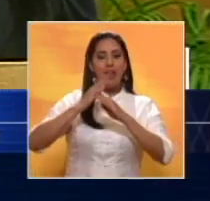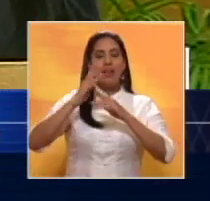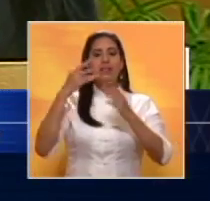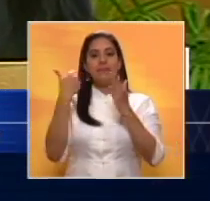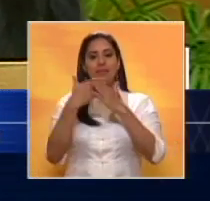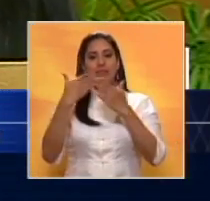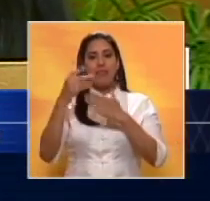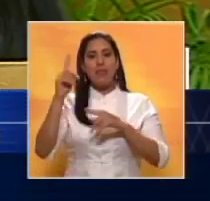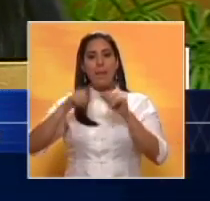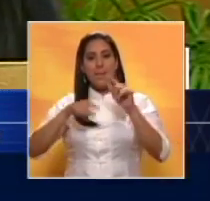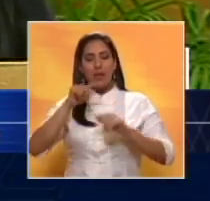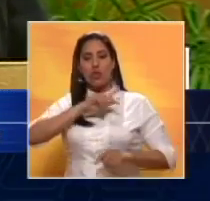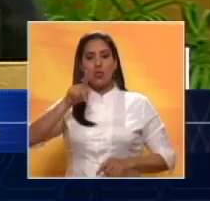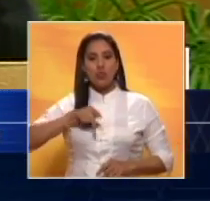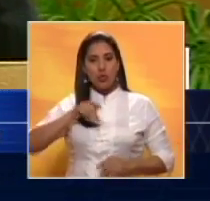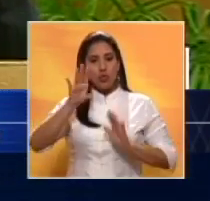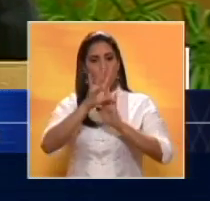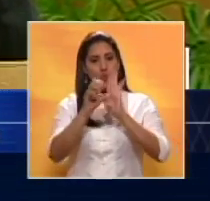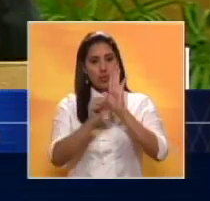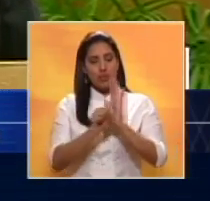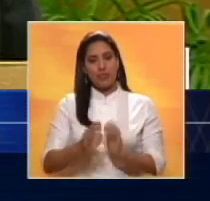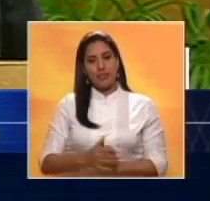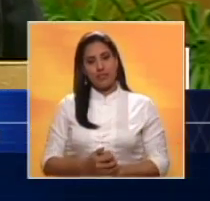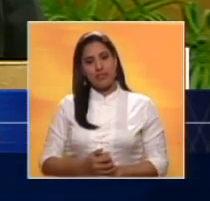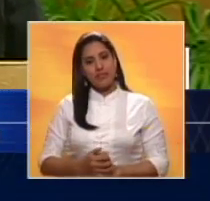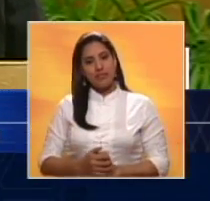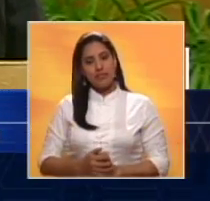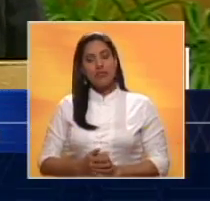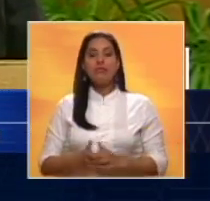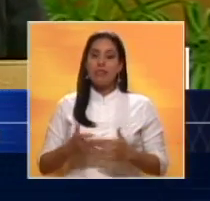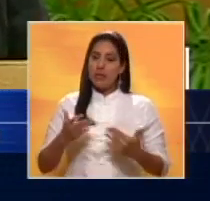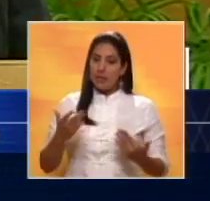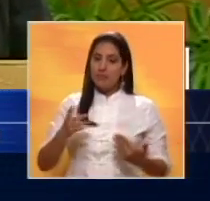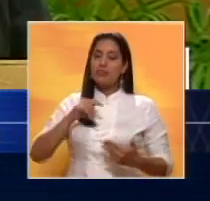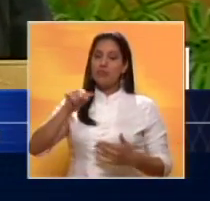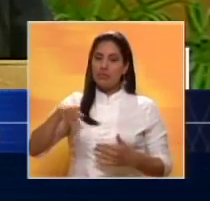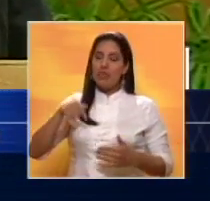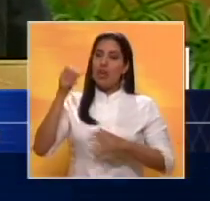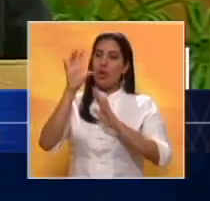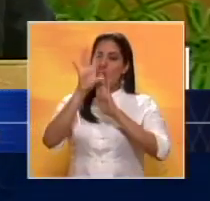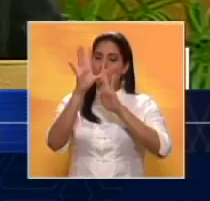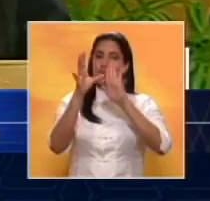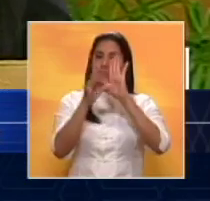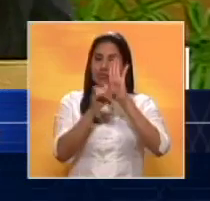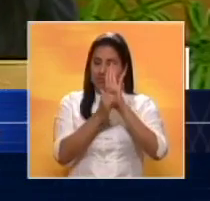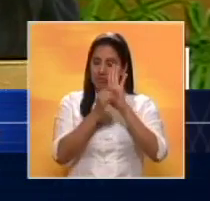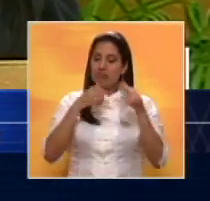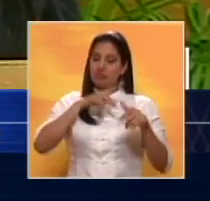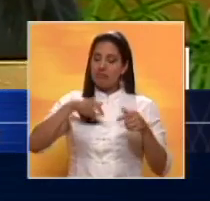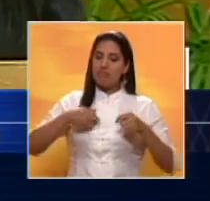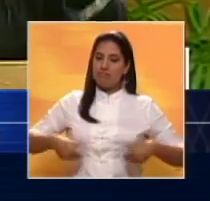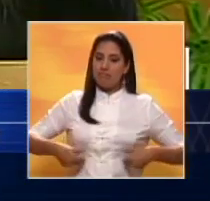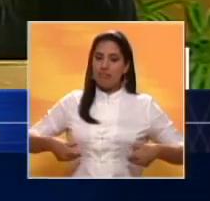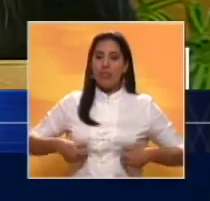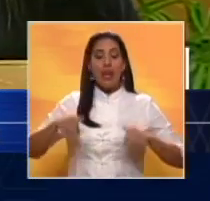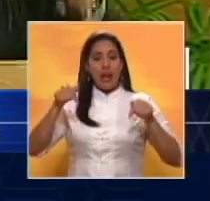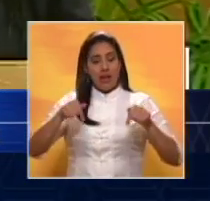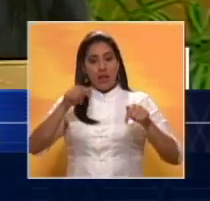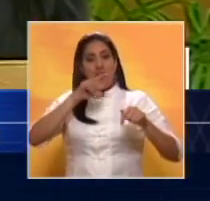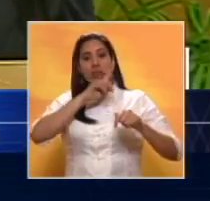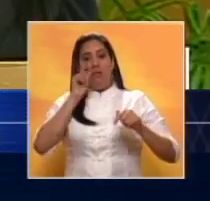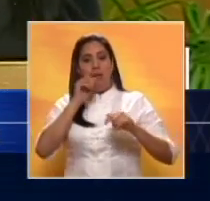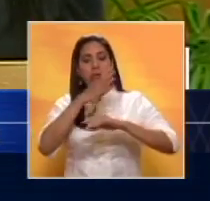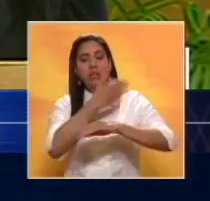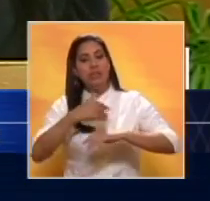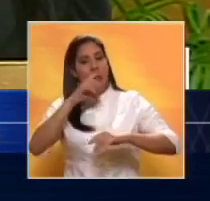la validez material de nuestra Constitución. Y por eso llegó la Asamblea Nacional Constituyente. Y aquí el papel del